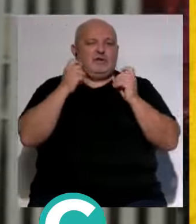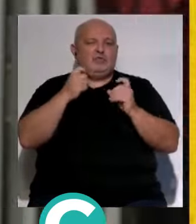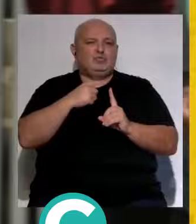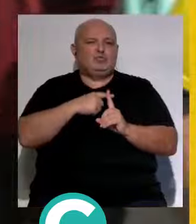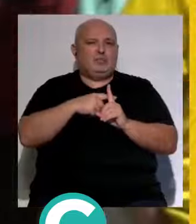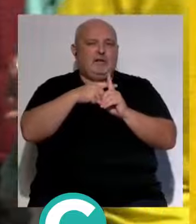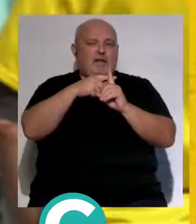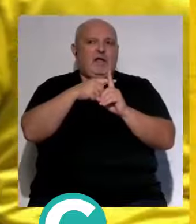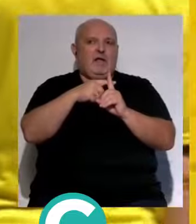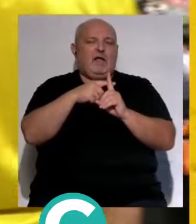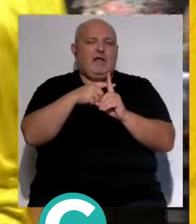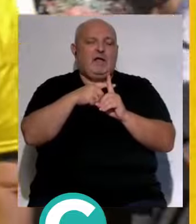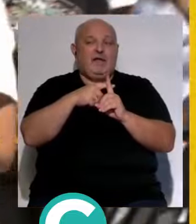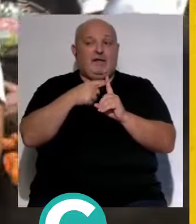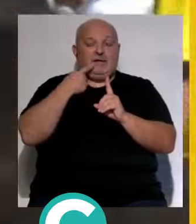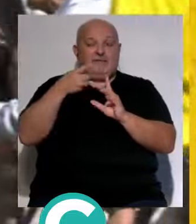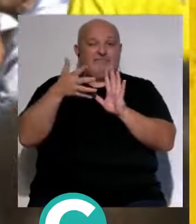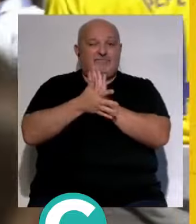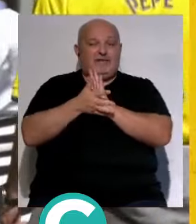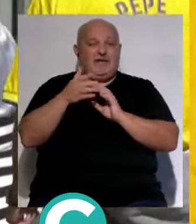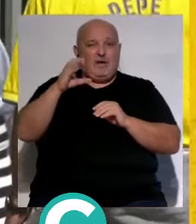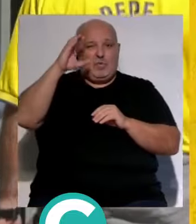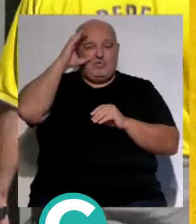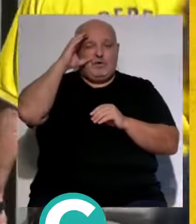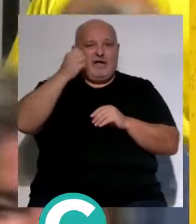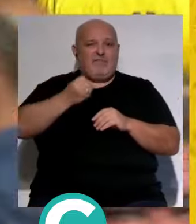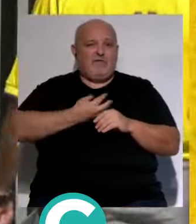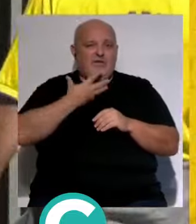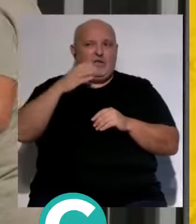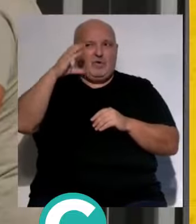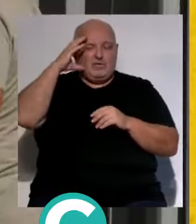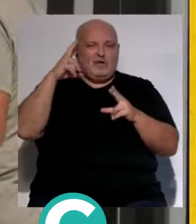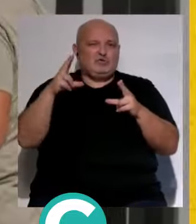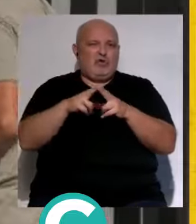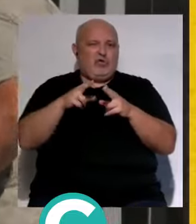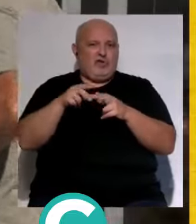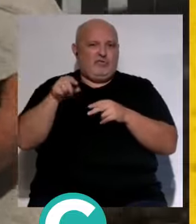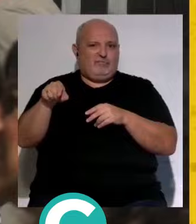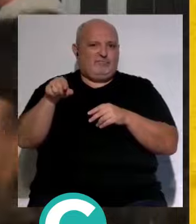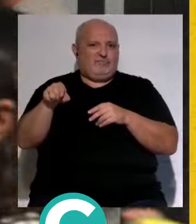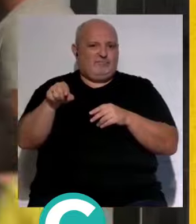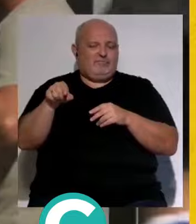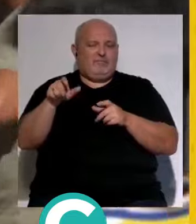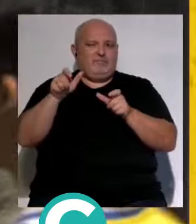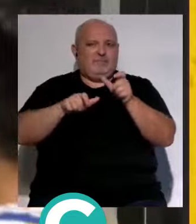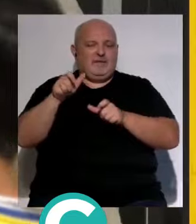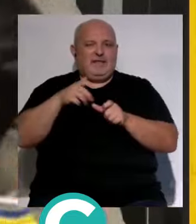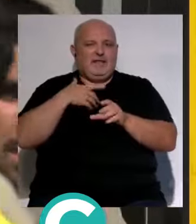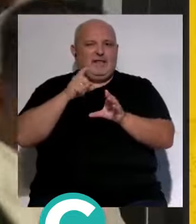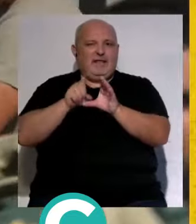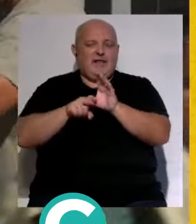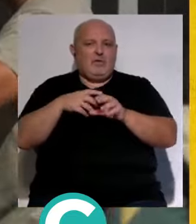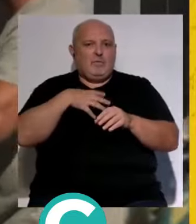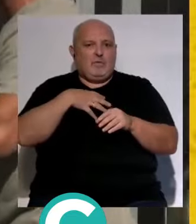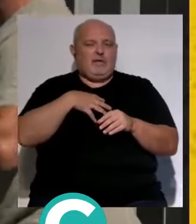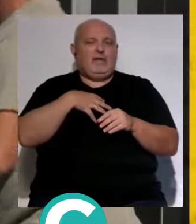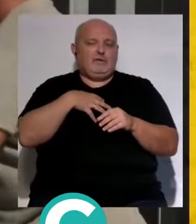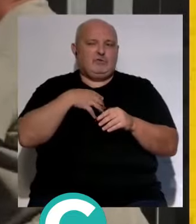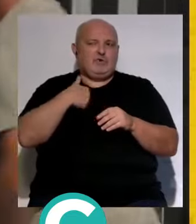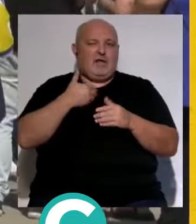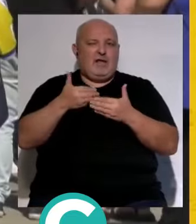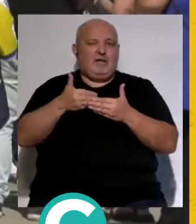sumar y lo que dice Nacho, ¿no? Escuchar al aficionado, escuchar al abonado, escuchar a la persona que se quiere hacer socio y no puede. Yo